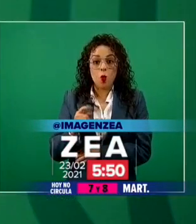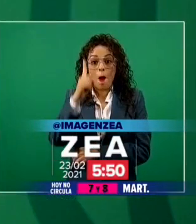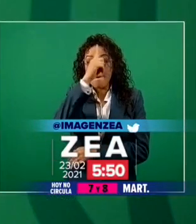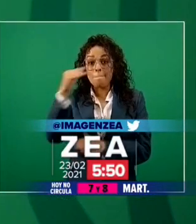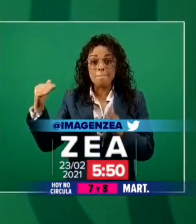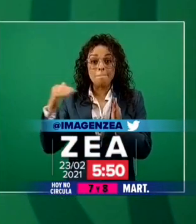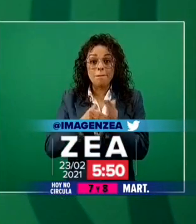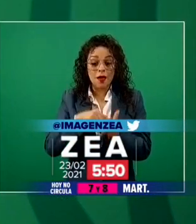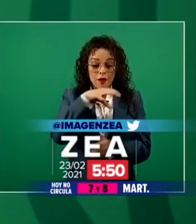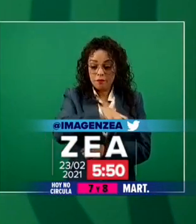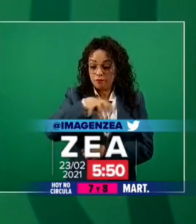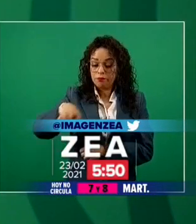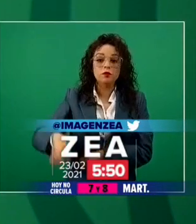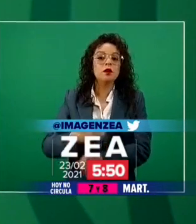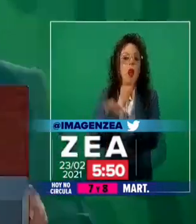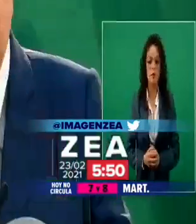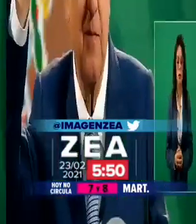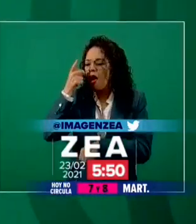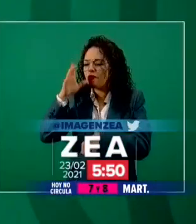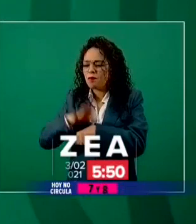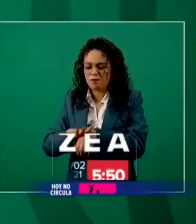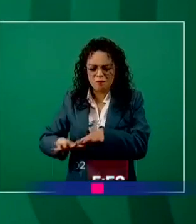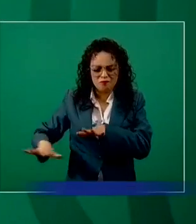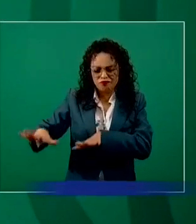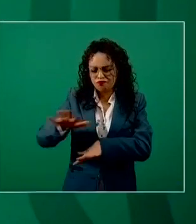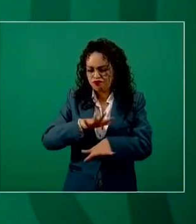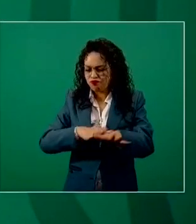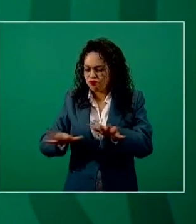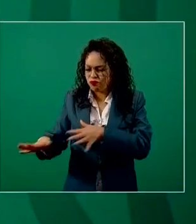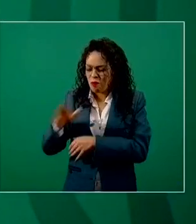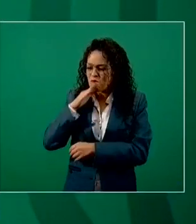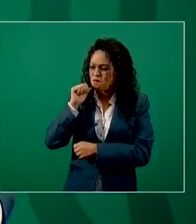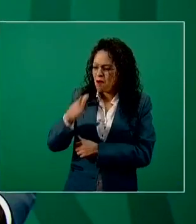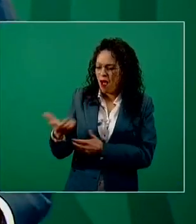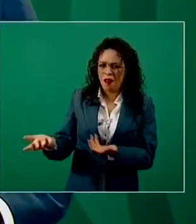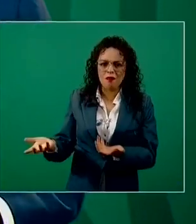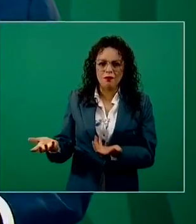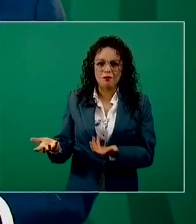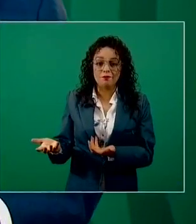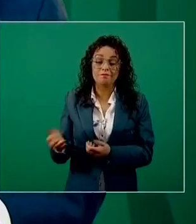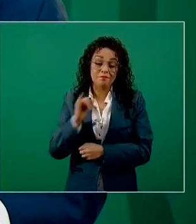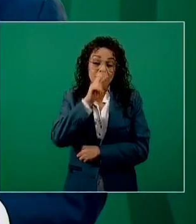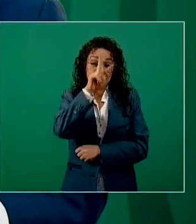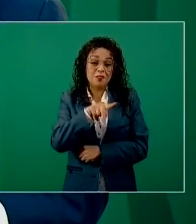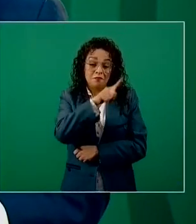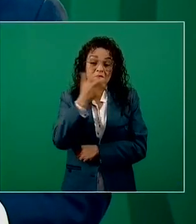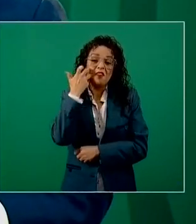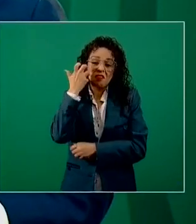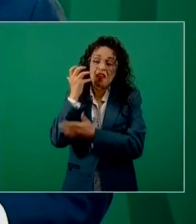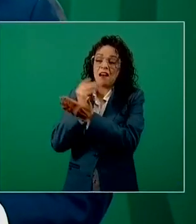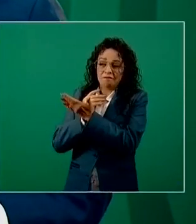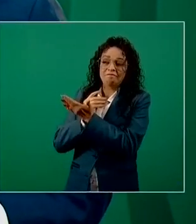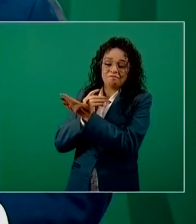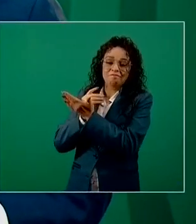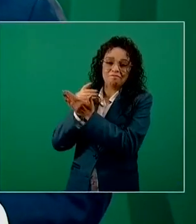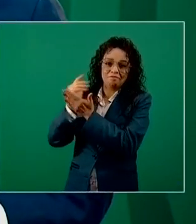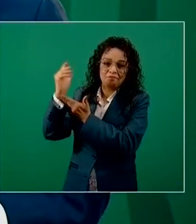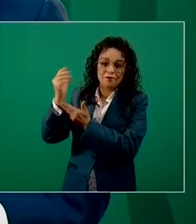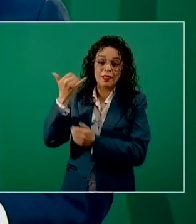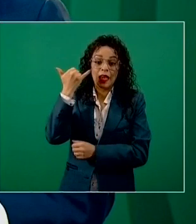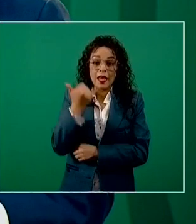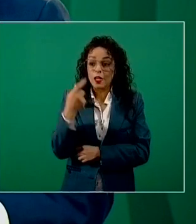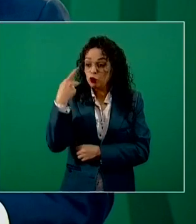proyectos prioritarios. Pues sí, exageran. Y no solo eso, están mal sus